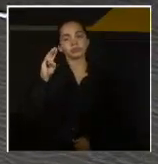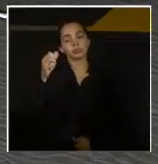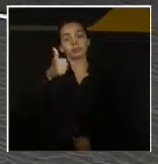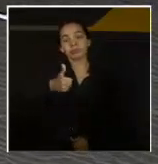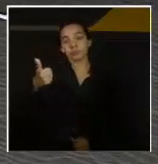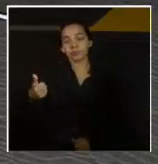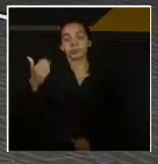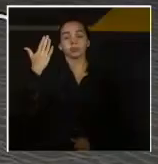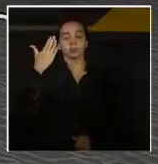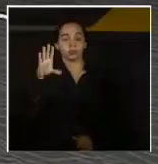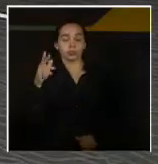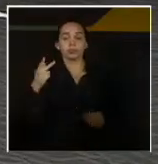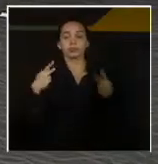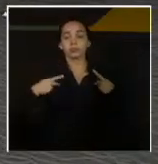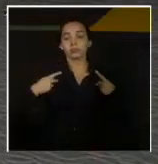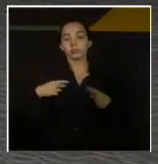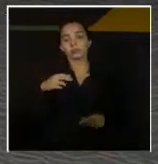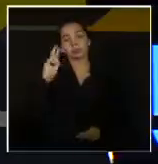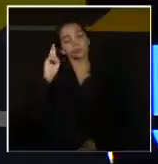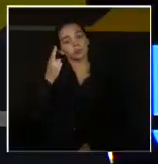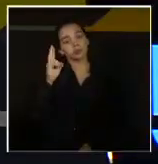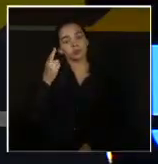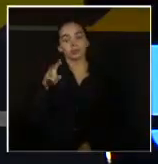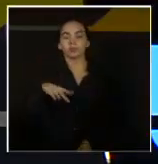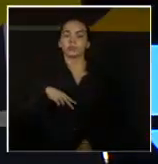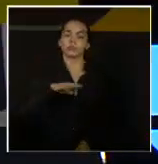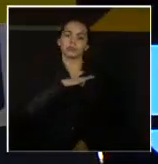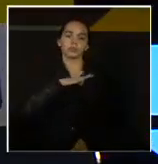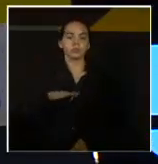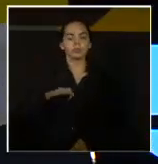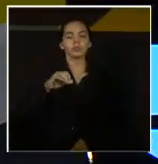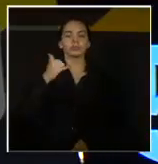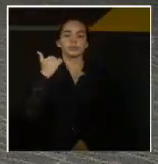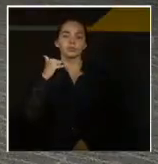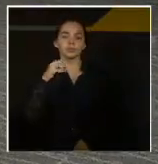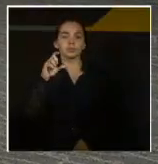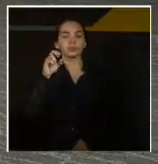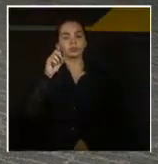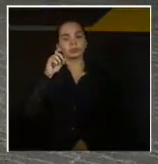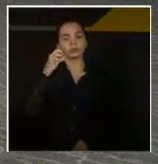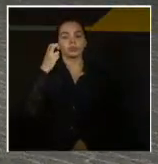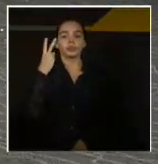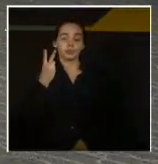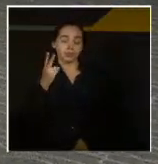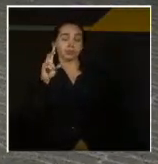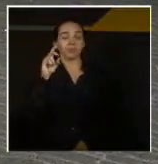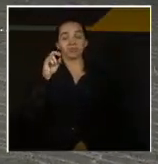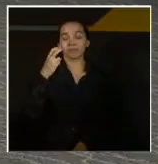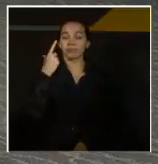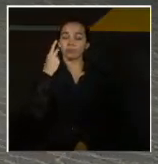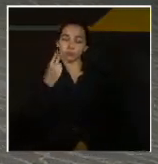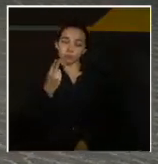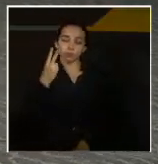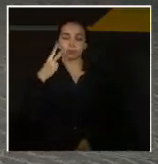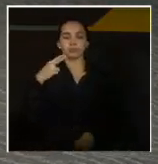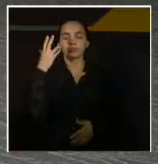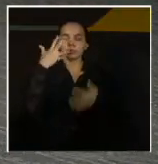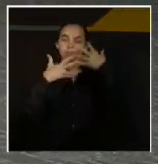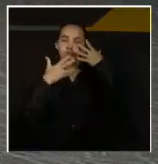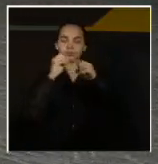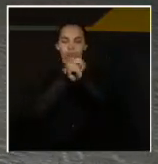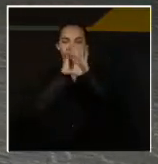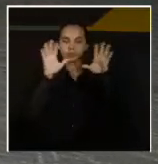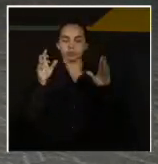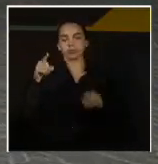la universidad. No nos podemos conformar con un Yucatán que ocupe el lugar 23 de 32 estados en transparencia. No nos